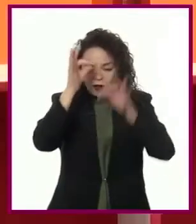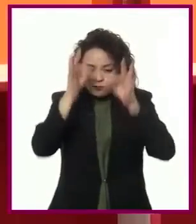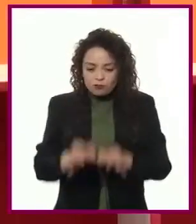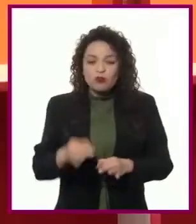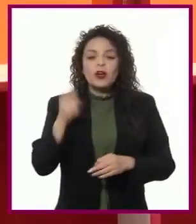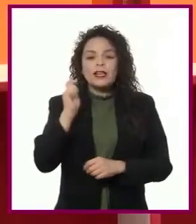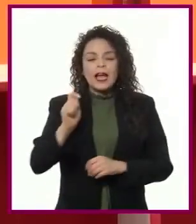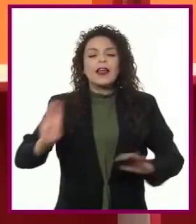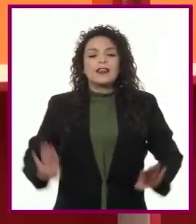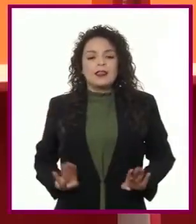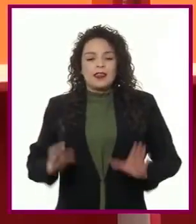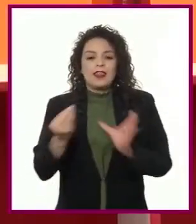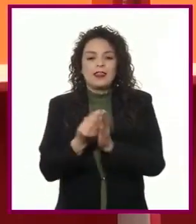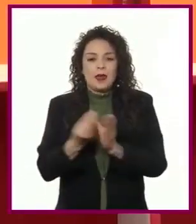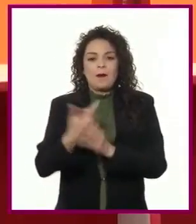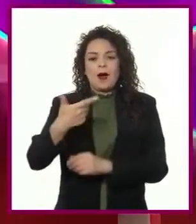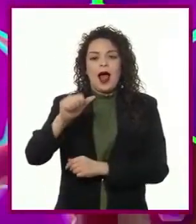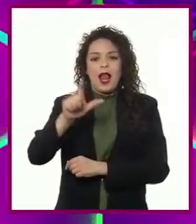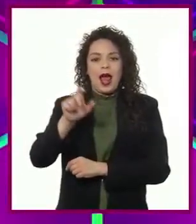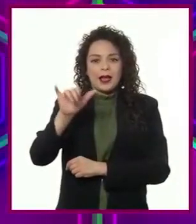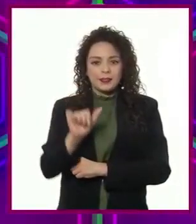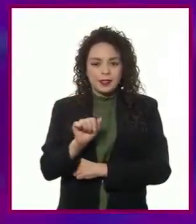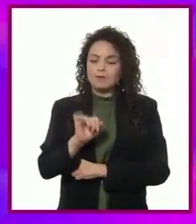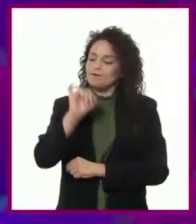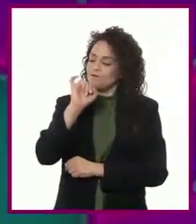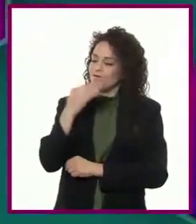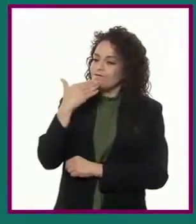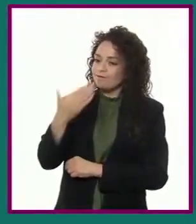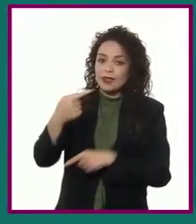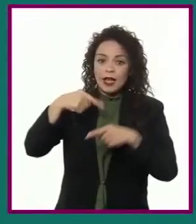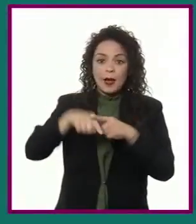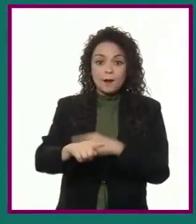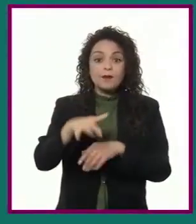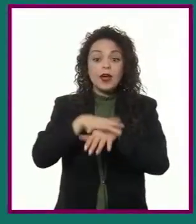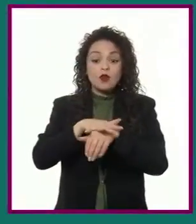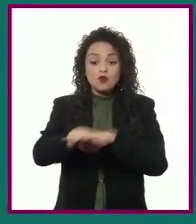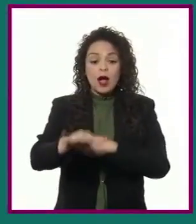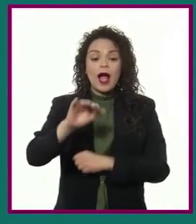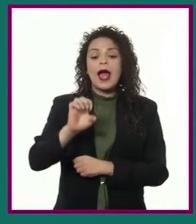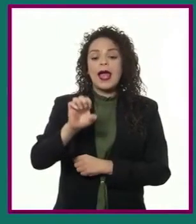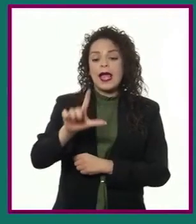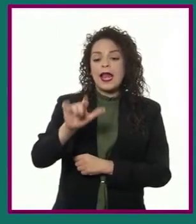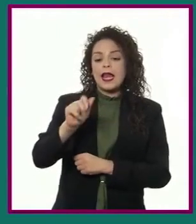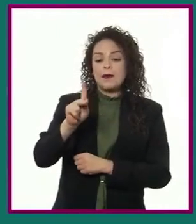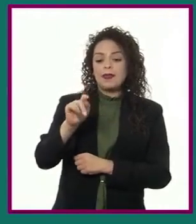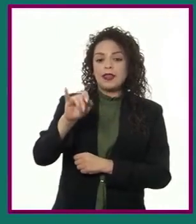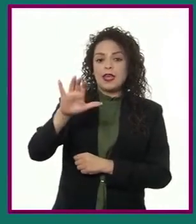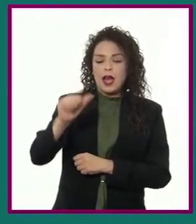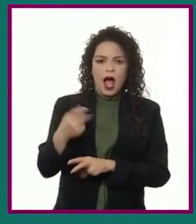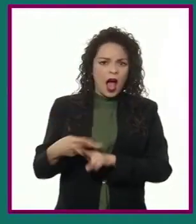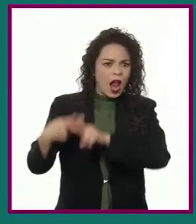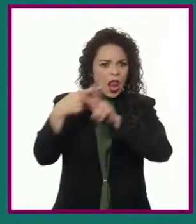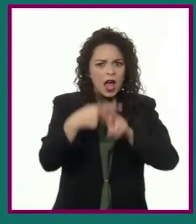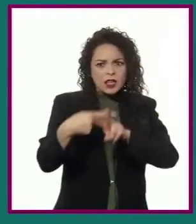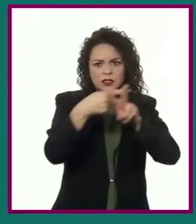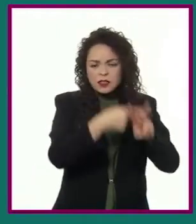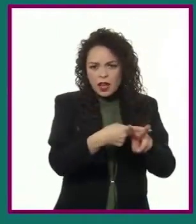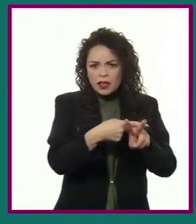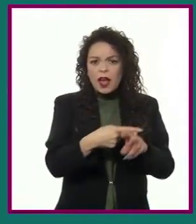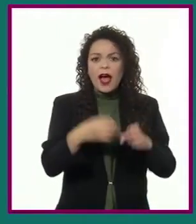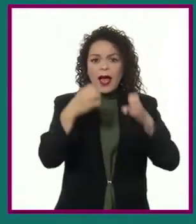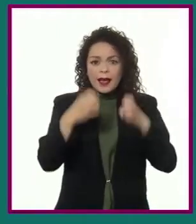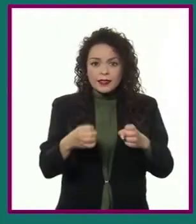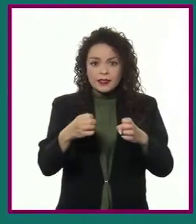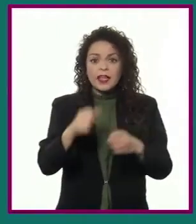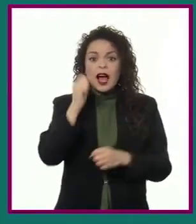bien, comencemos por las galaxias elípticas. Las estrellas en las galaxias elípticas se distribuyen alrededor